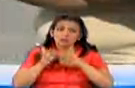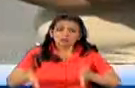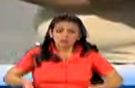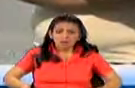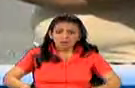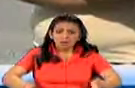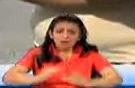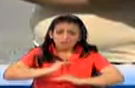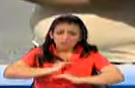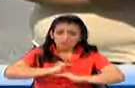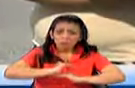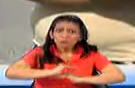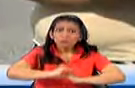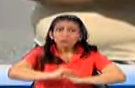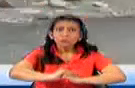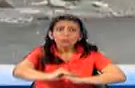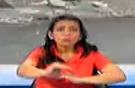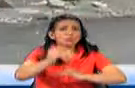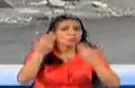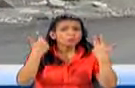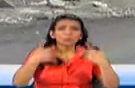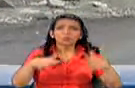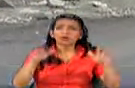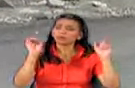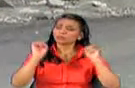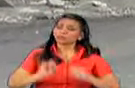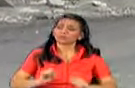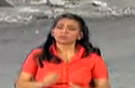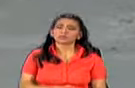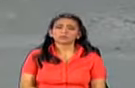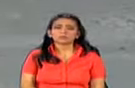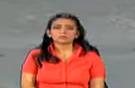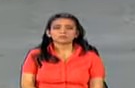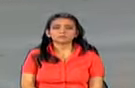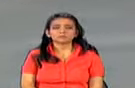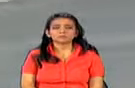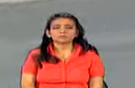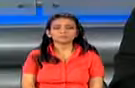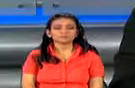adoquinar esta calle, pavimentar o adoquinar. En Quito, informó Andrea Valareso.